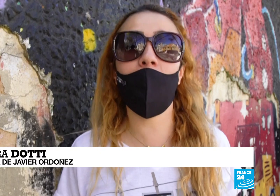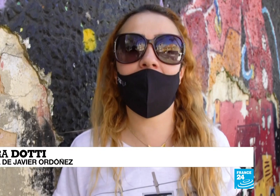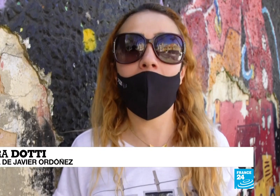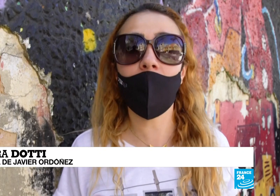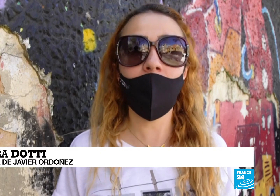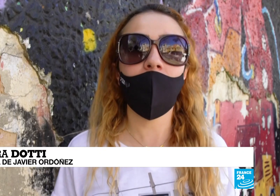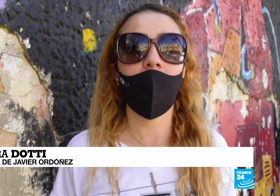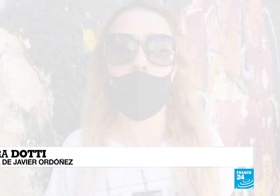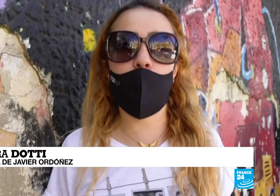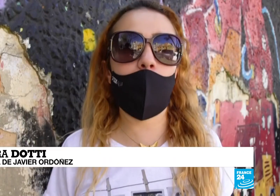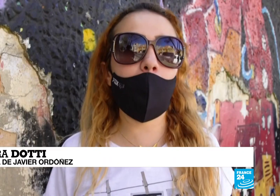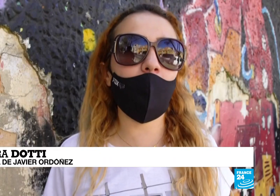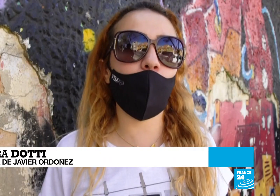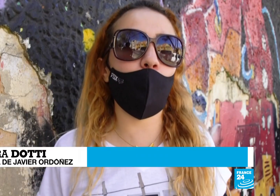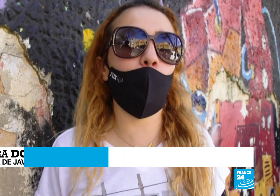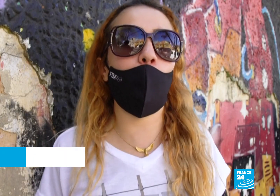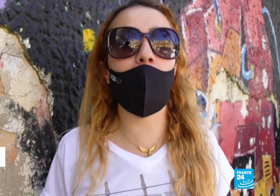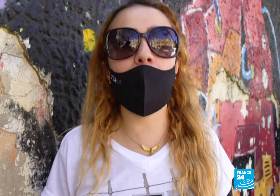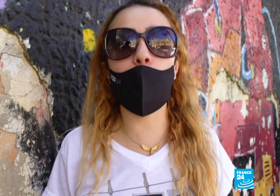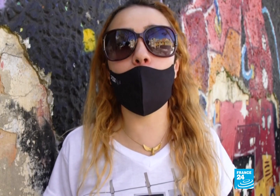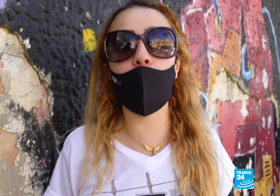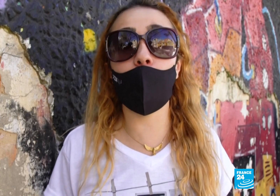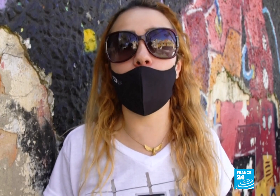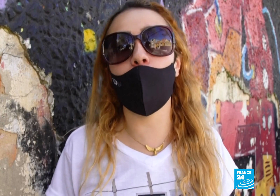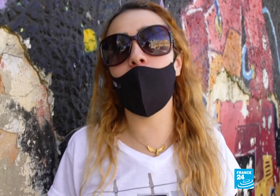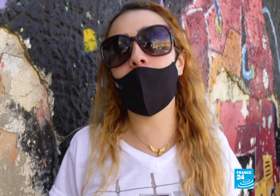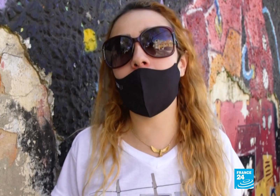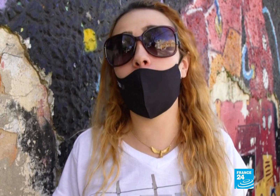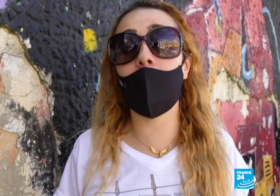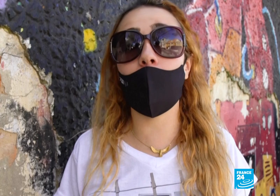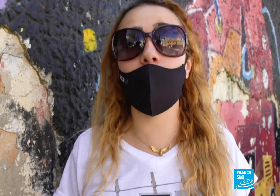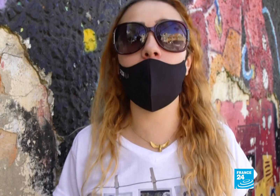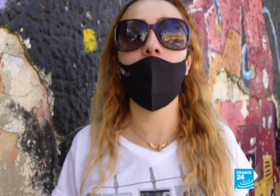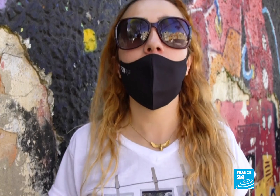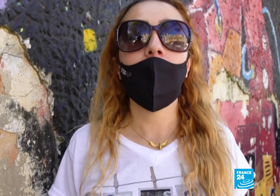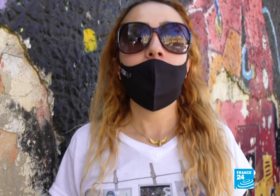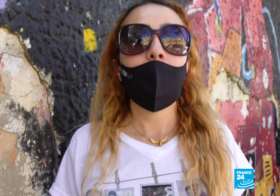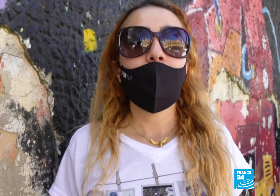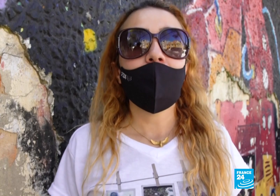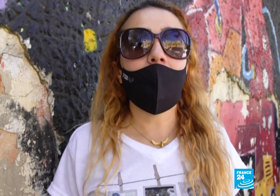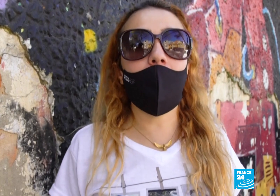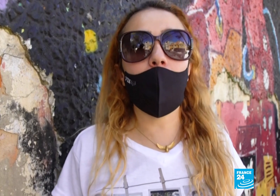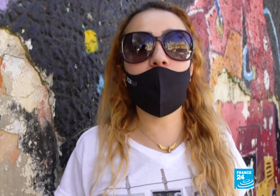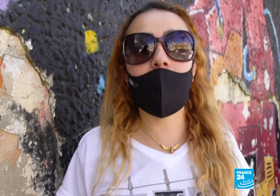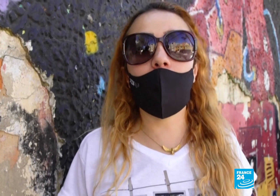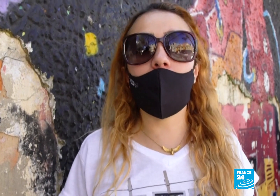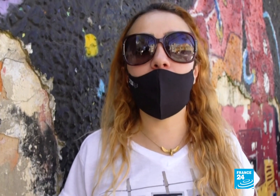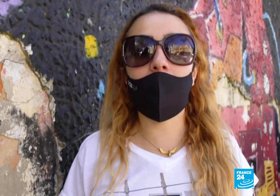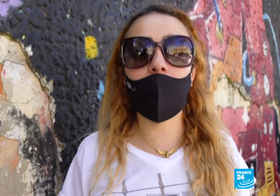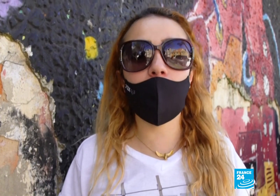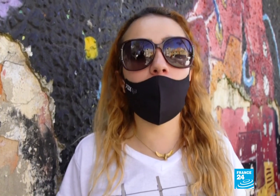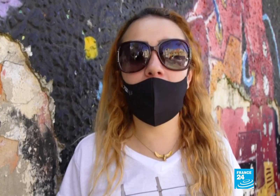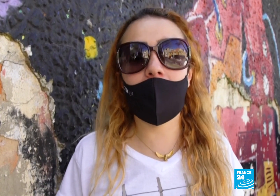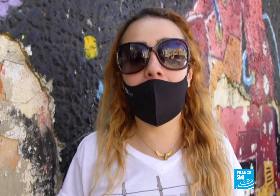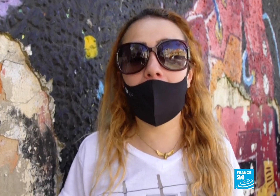Lo mataron. Pues la verdad yo no pude verle el cuerpo, yo solo alcancé a ver el rostro. Y pues el rostro